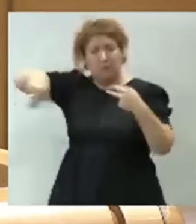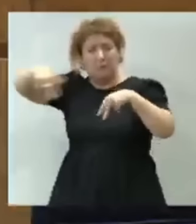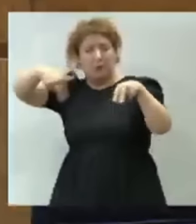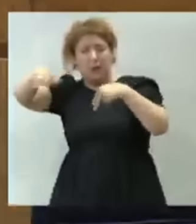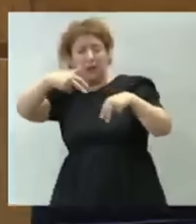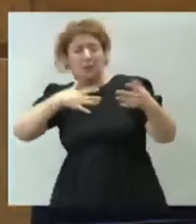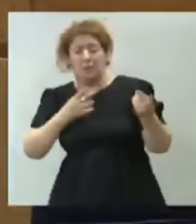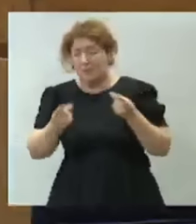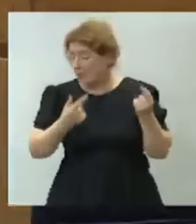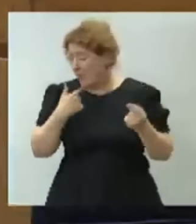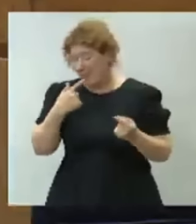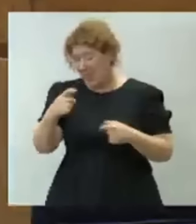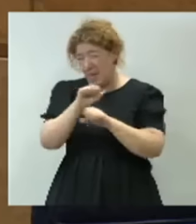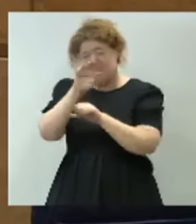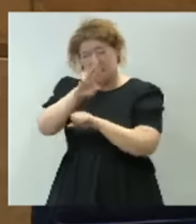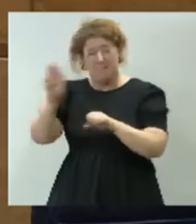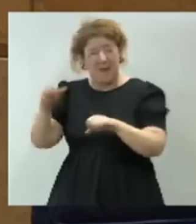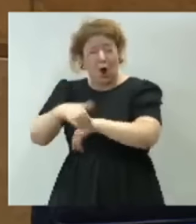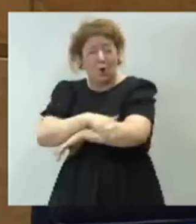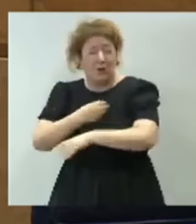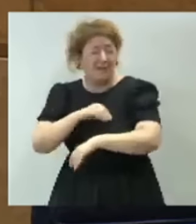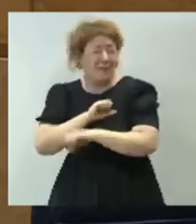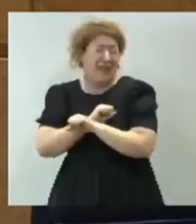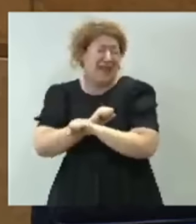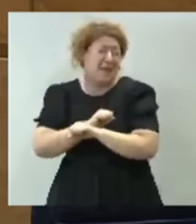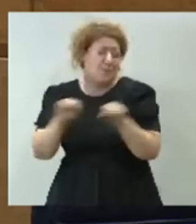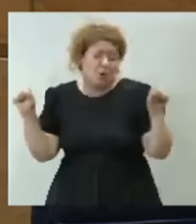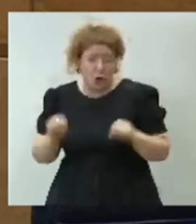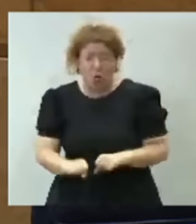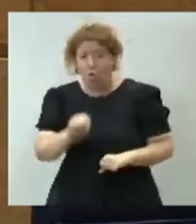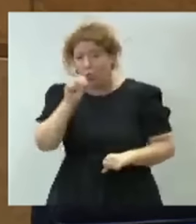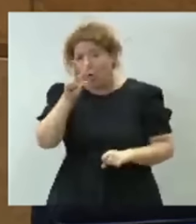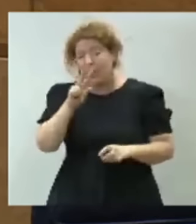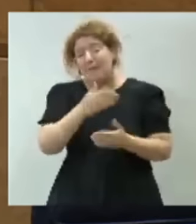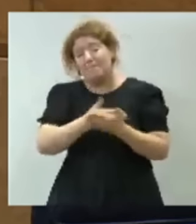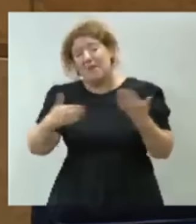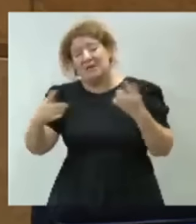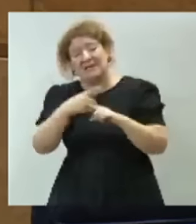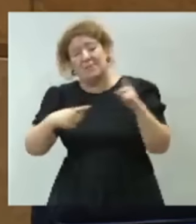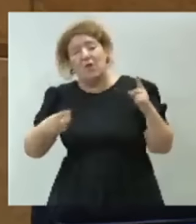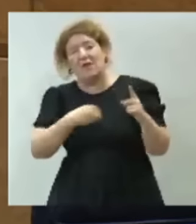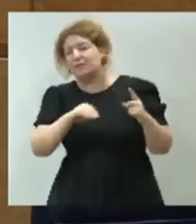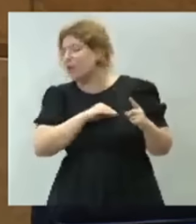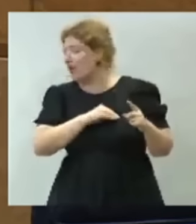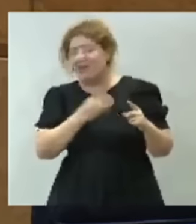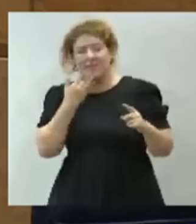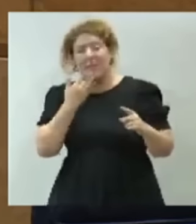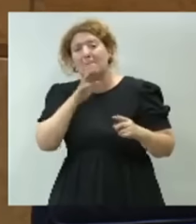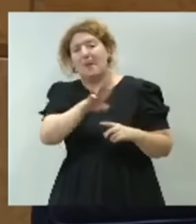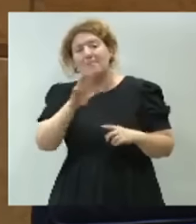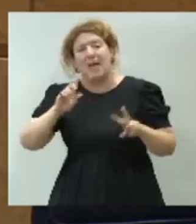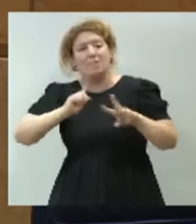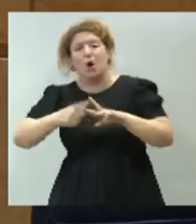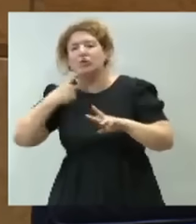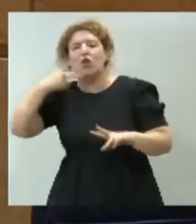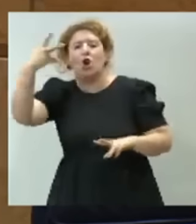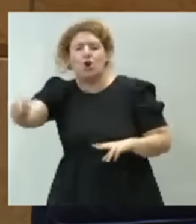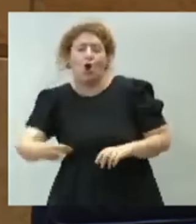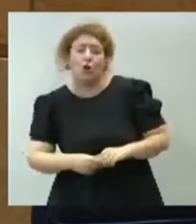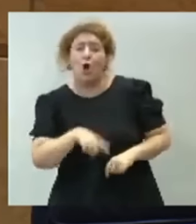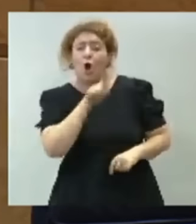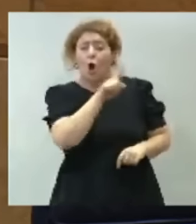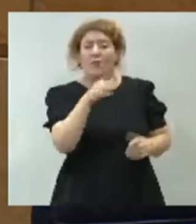que el Partido Popular pudiera gobernar España, porque 12 millones y medio de españoles dijeron no a la coalición del Partido Popular y Vox y 11 millones